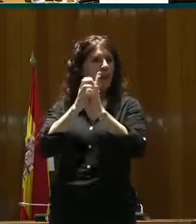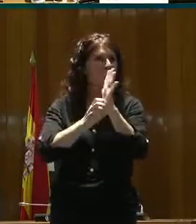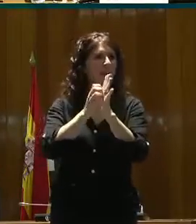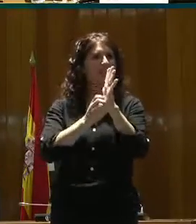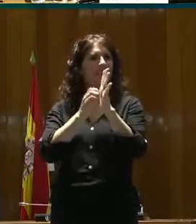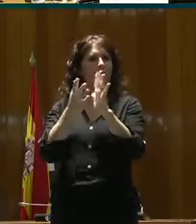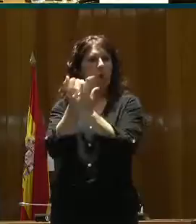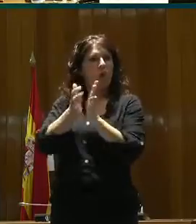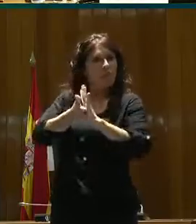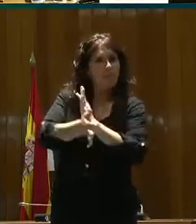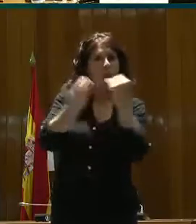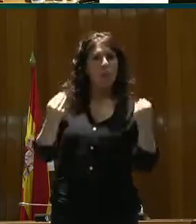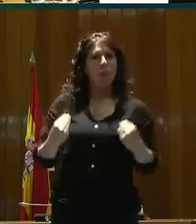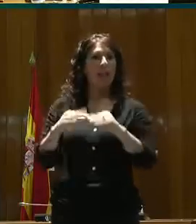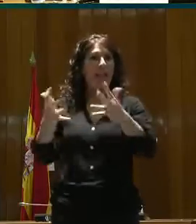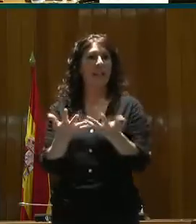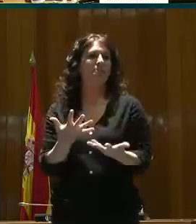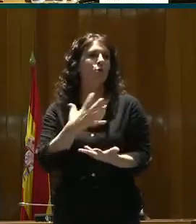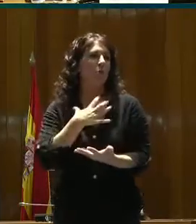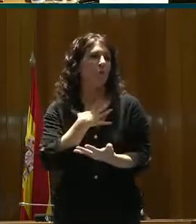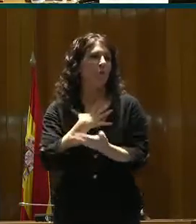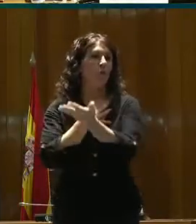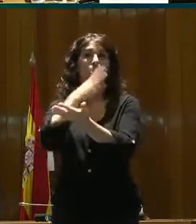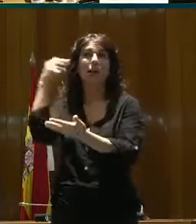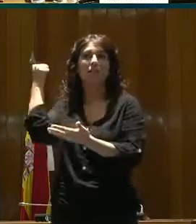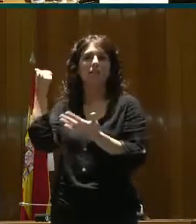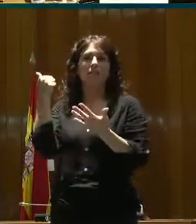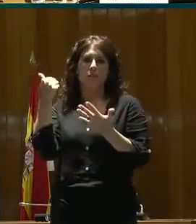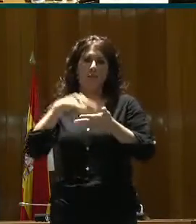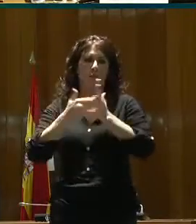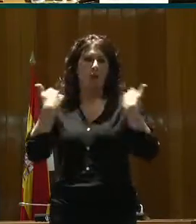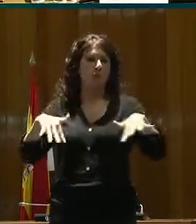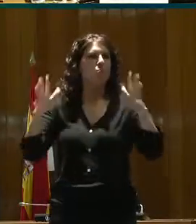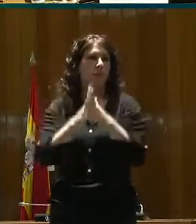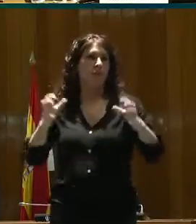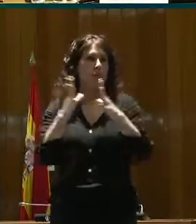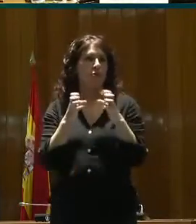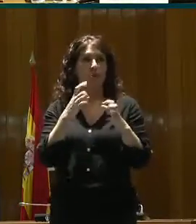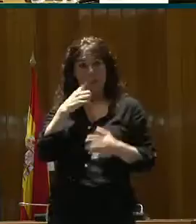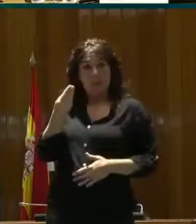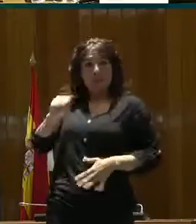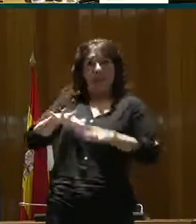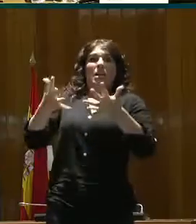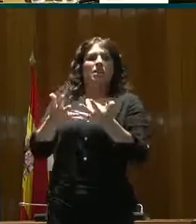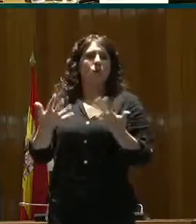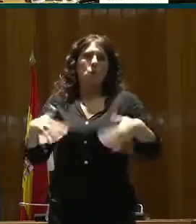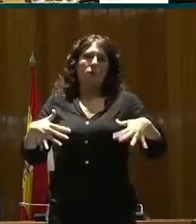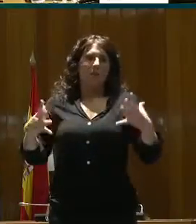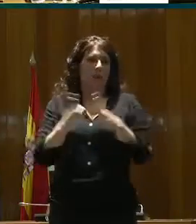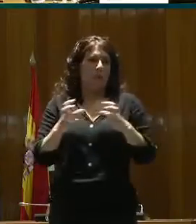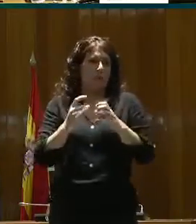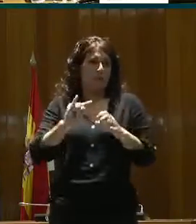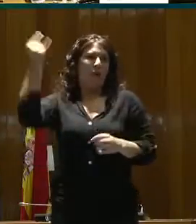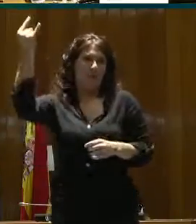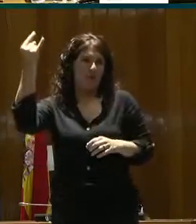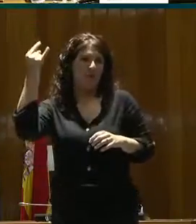línea. Evidentemente el trabajo era demasiado ambicioso como para incluir también este componente, pero esperamos que en un